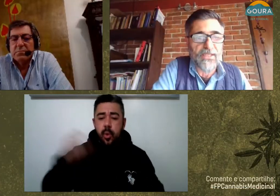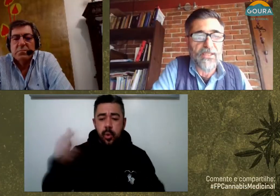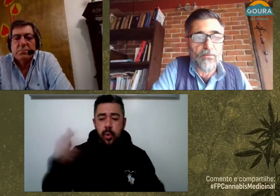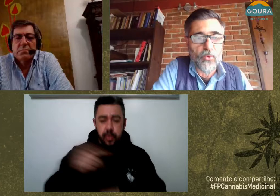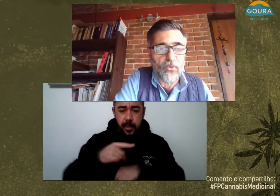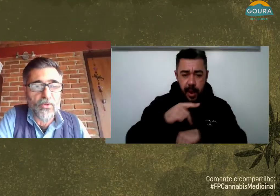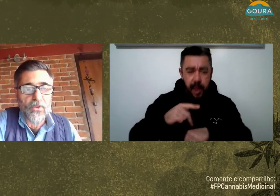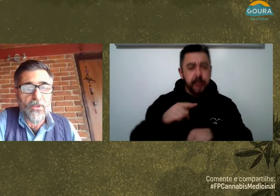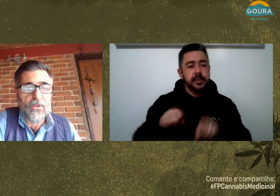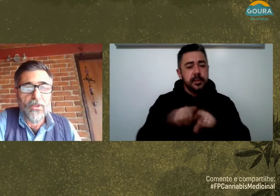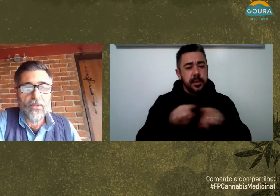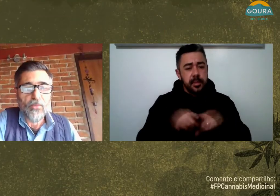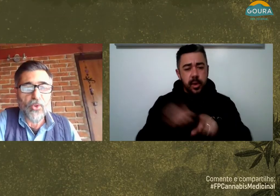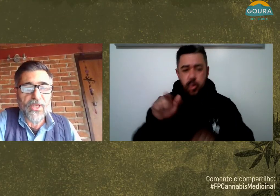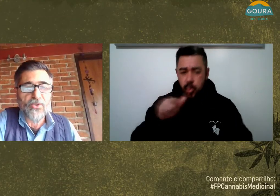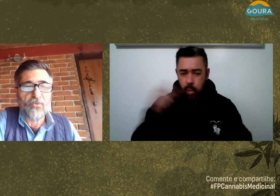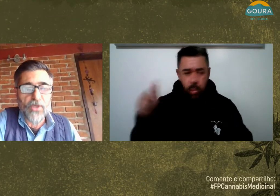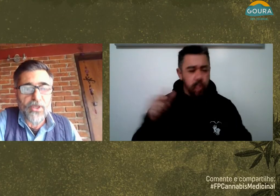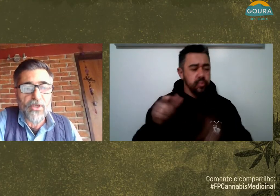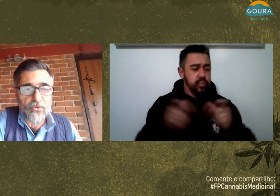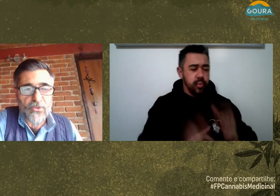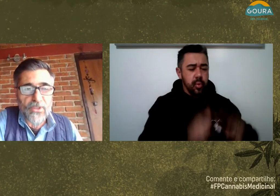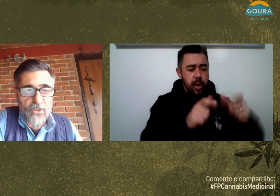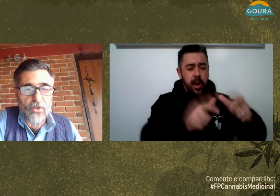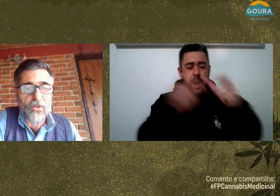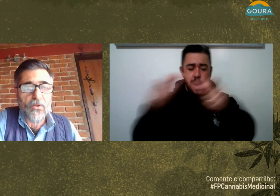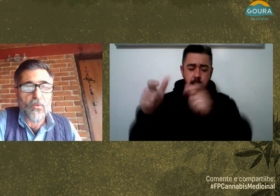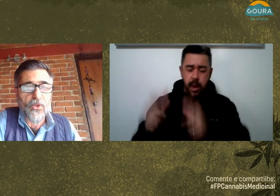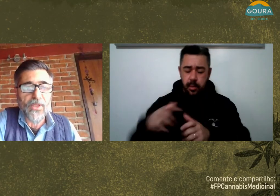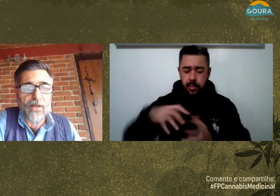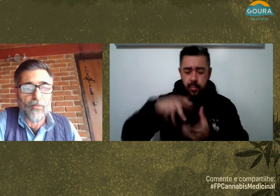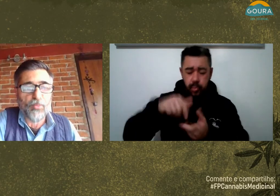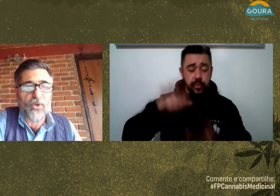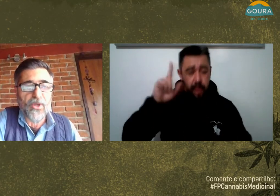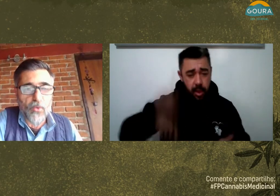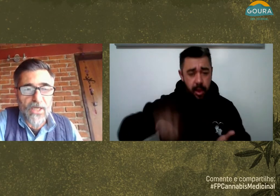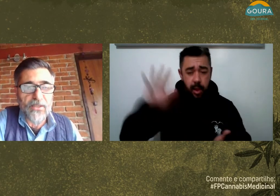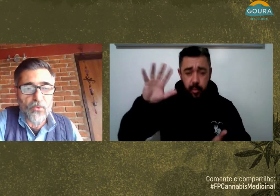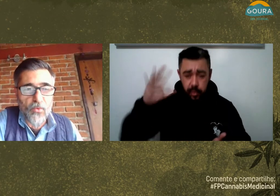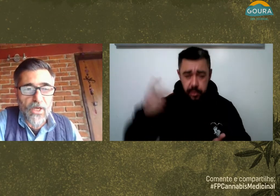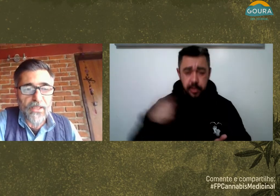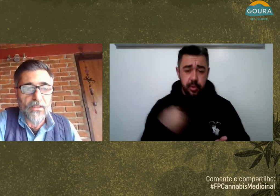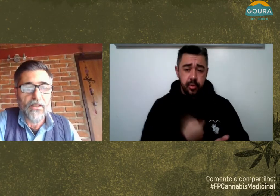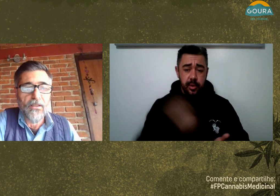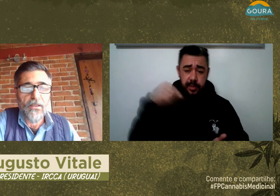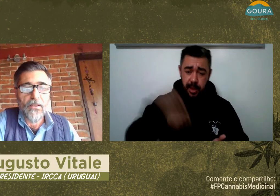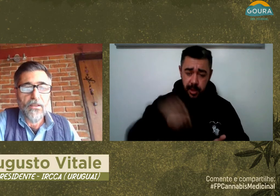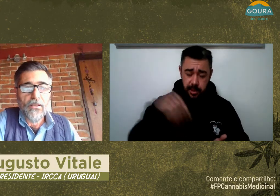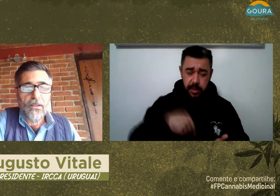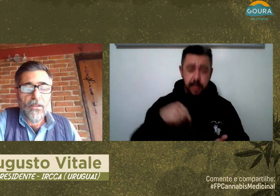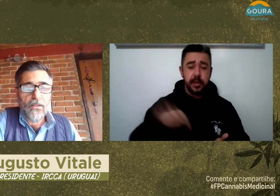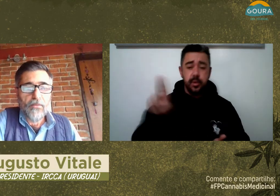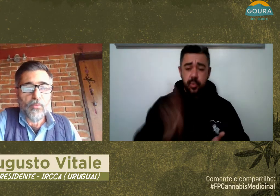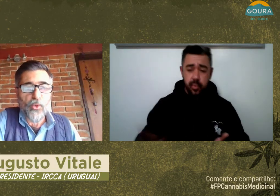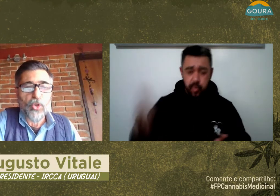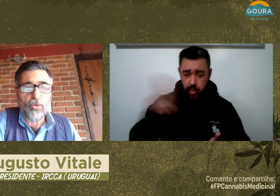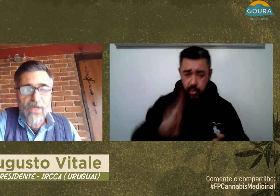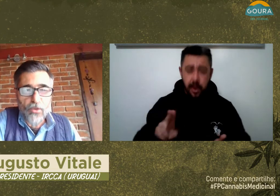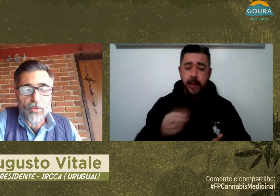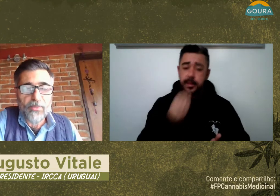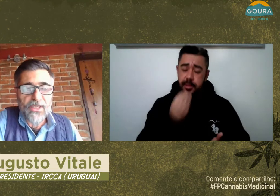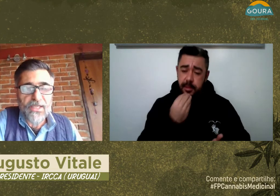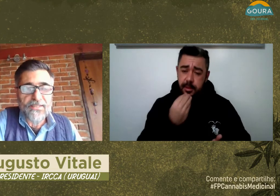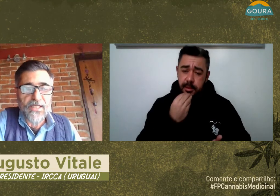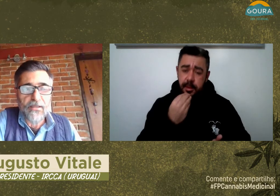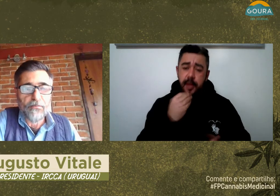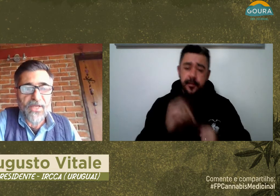otras partes del mundo, porque eso fue lo que nos sucedió cuando estábamos por regular en Uruguay. Pudimos tomar